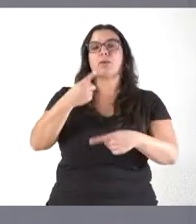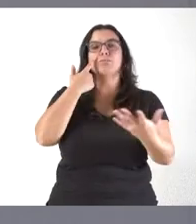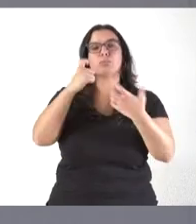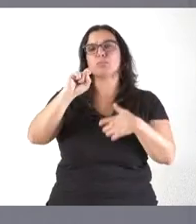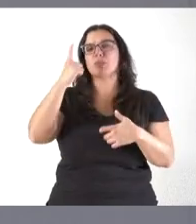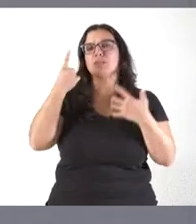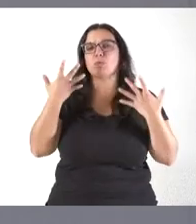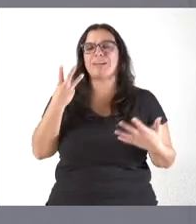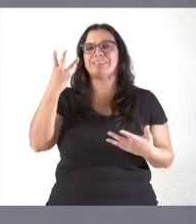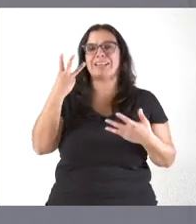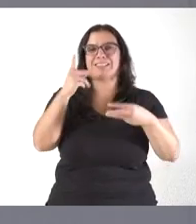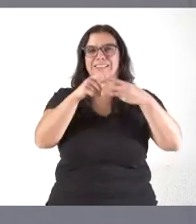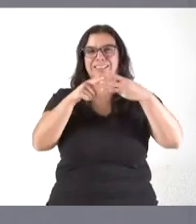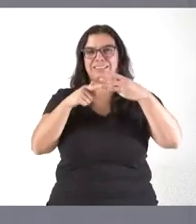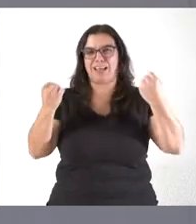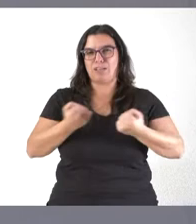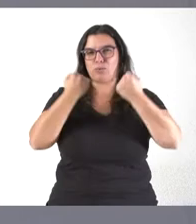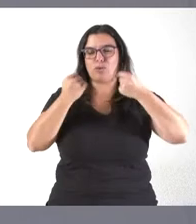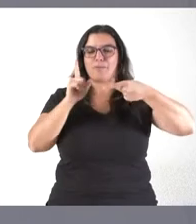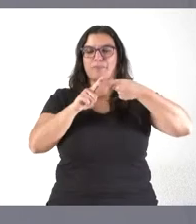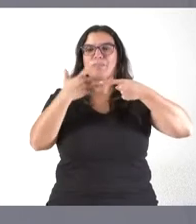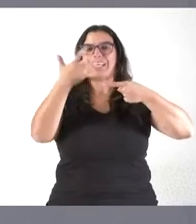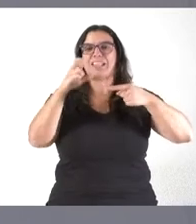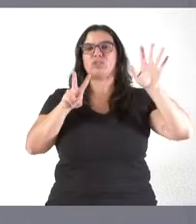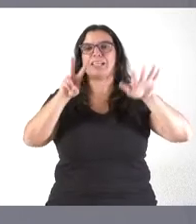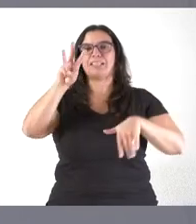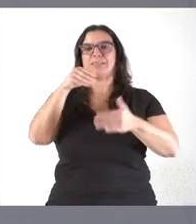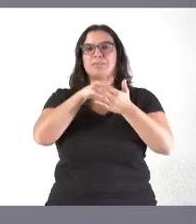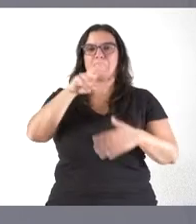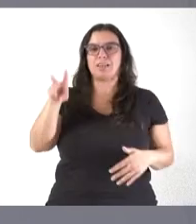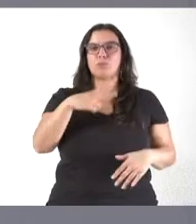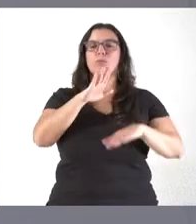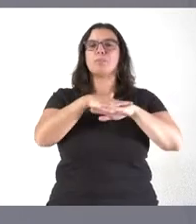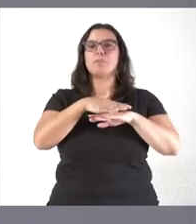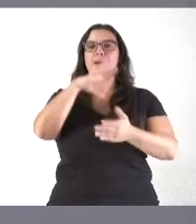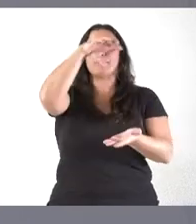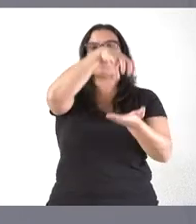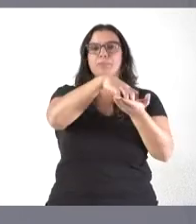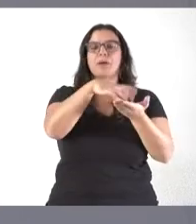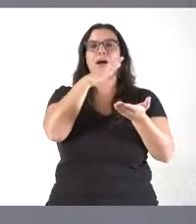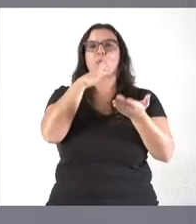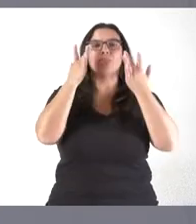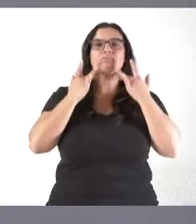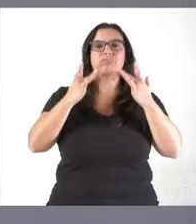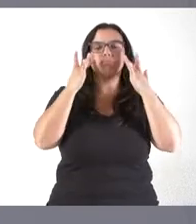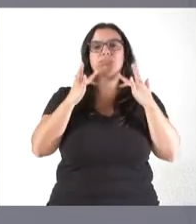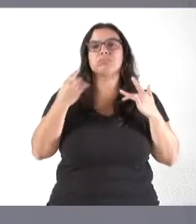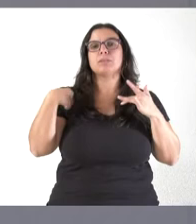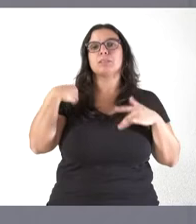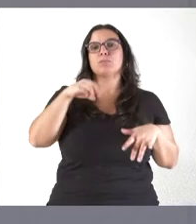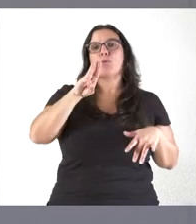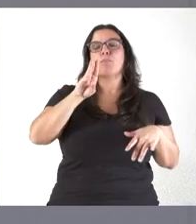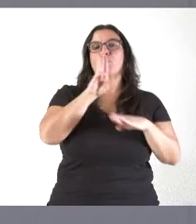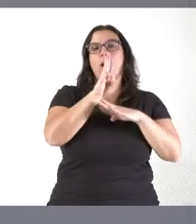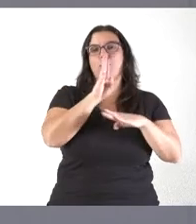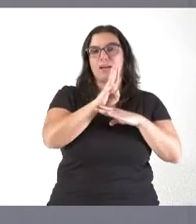fundamentalmente tres importantes actuaciones 573.000 euros para la estación de tratamiento de agua potable de Puebla de Sanabria en